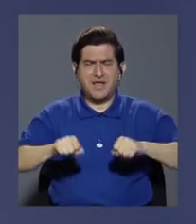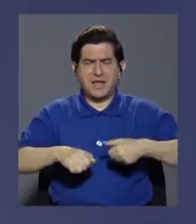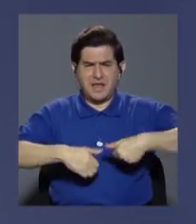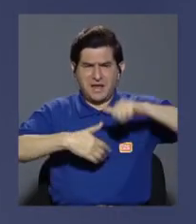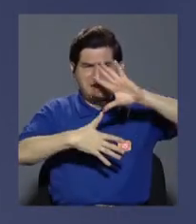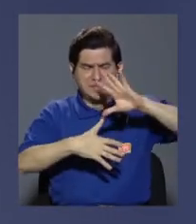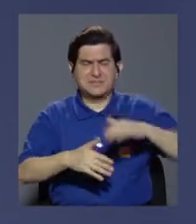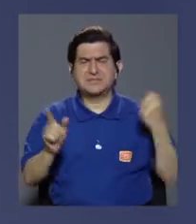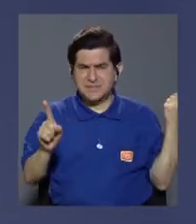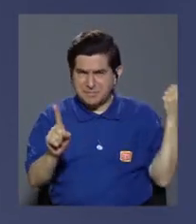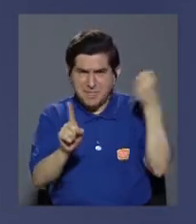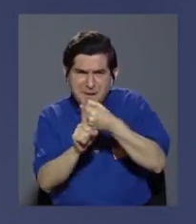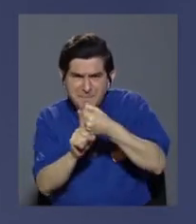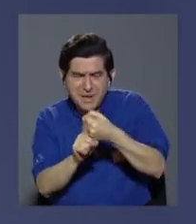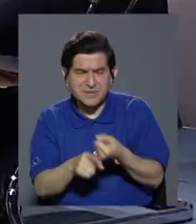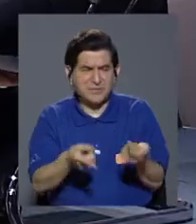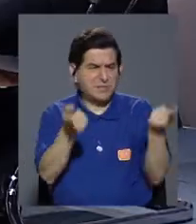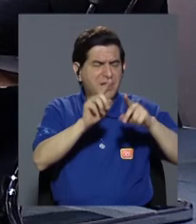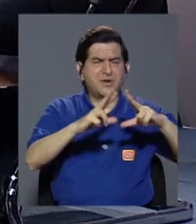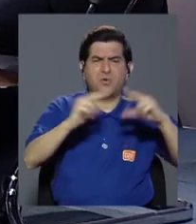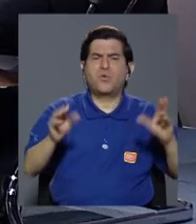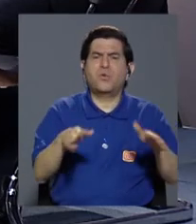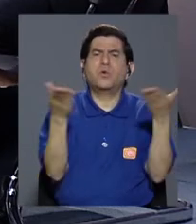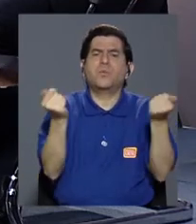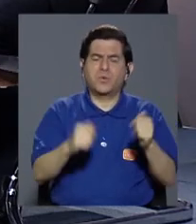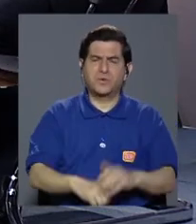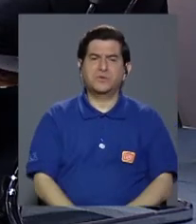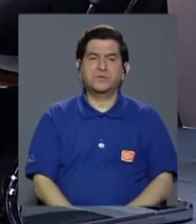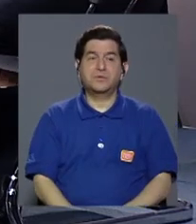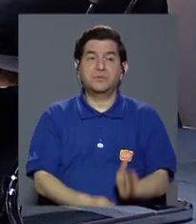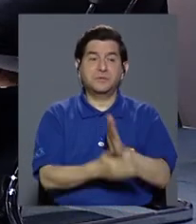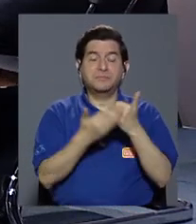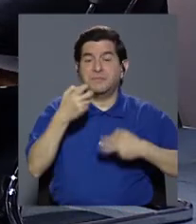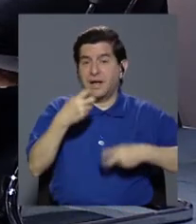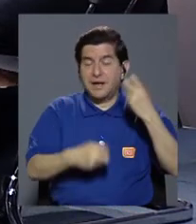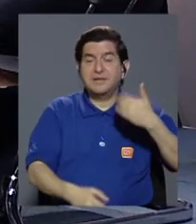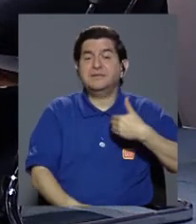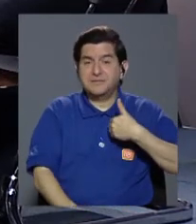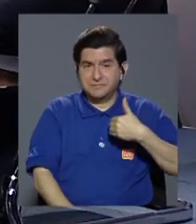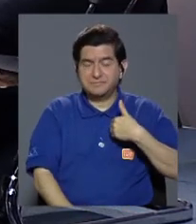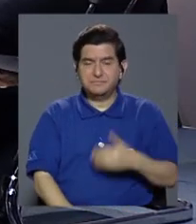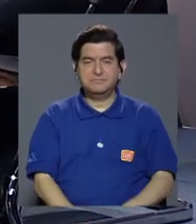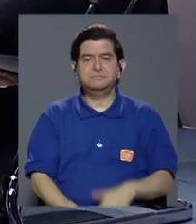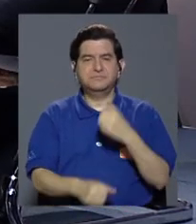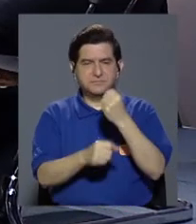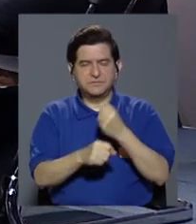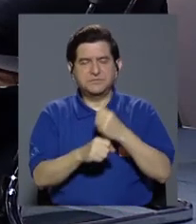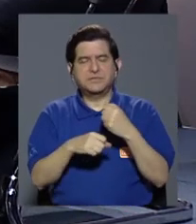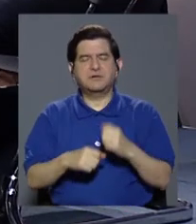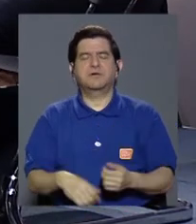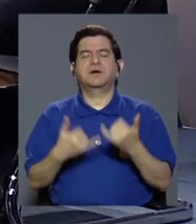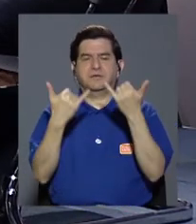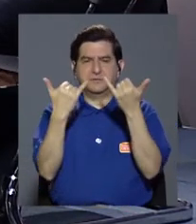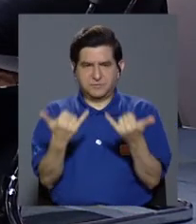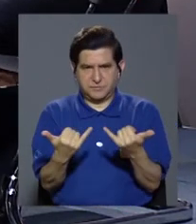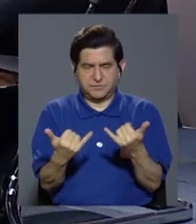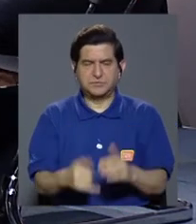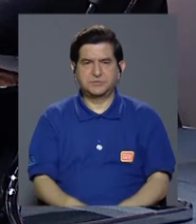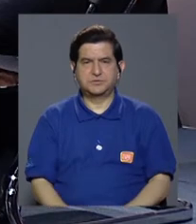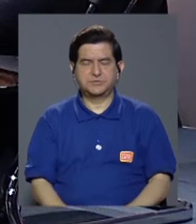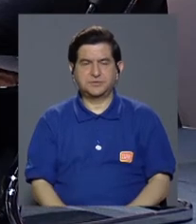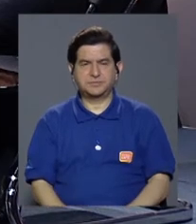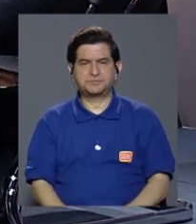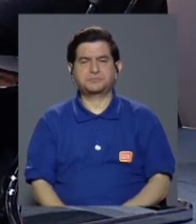logre un impacto en el caso de nicaragua parte del problema que tenemos y esto lo estamos bajando en este momento no nada un